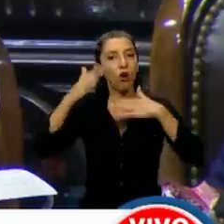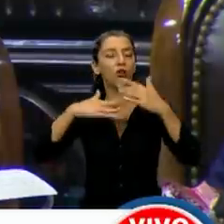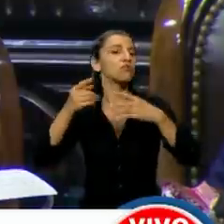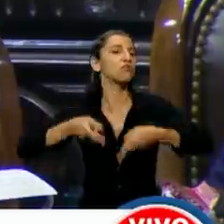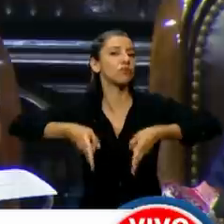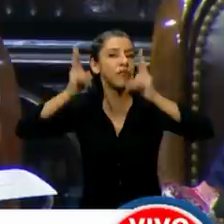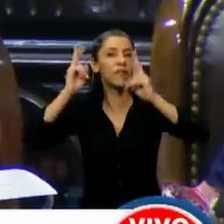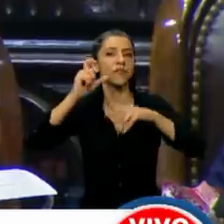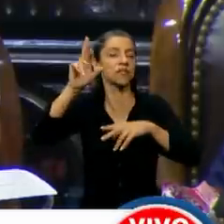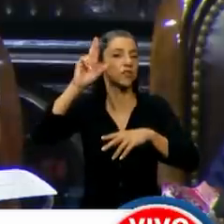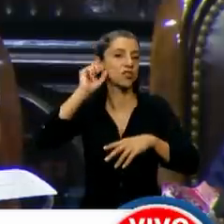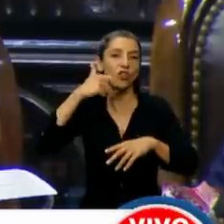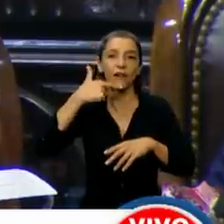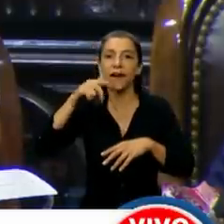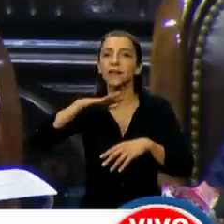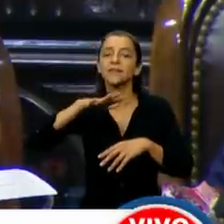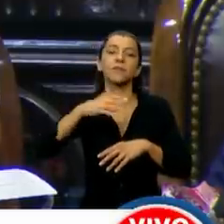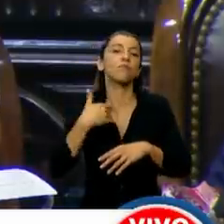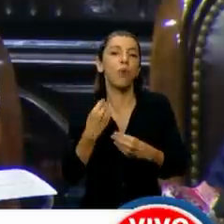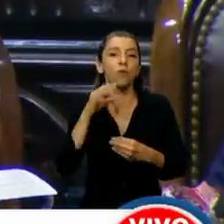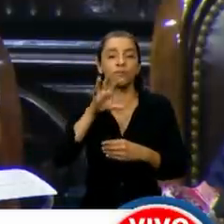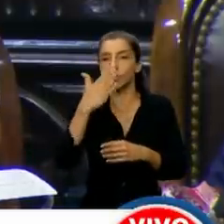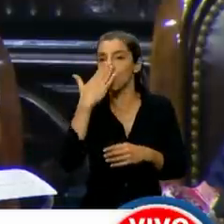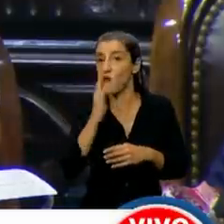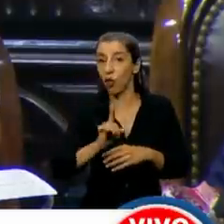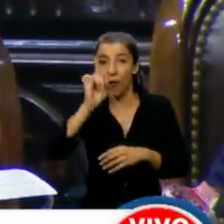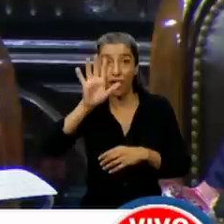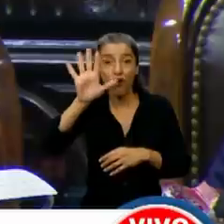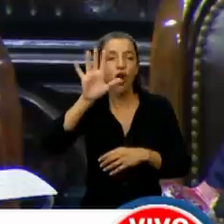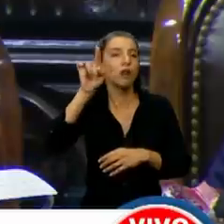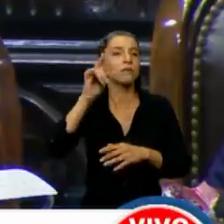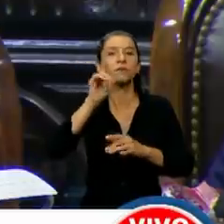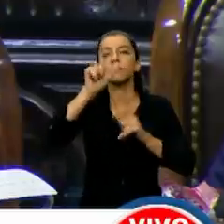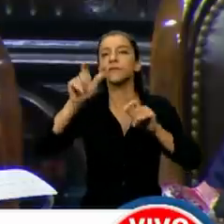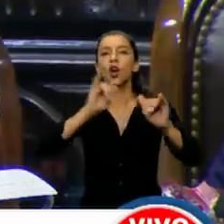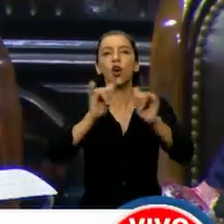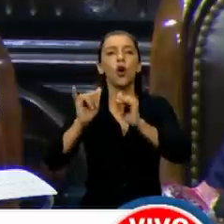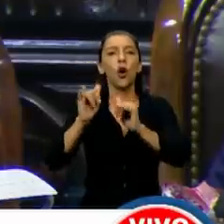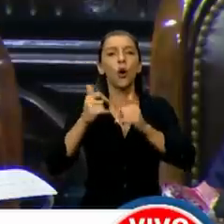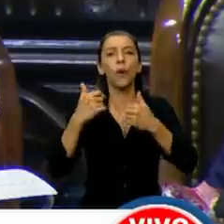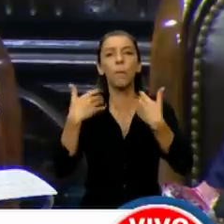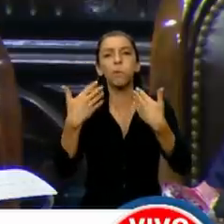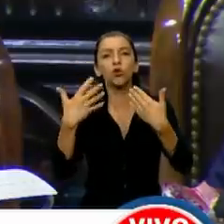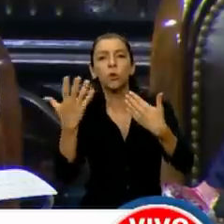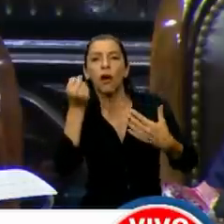crees en esta zona del norte de córdoba donde los jóvenes no tienen las mismas oportunidades